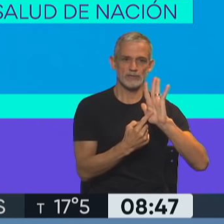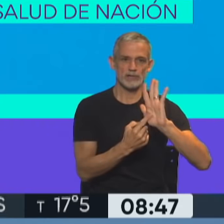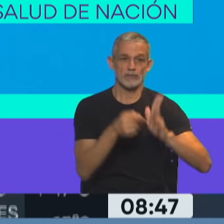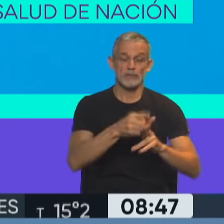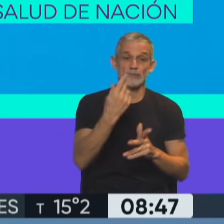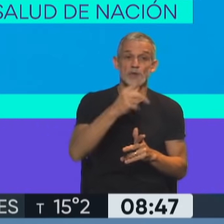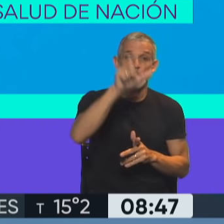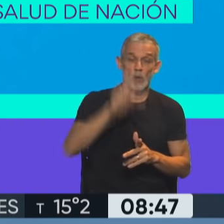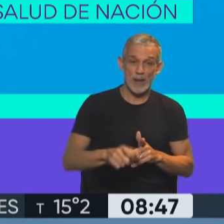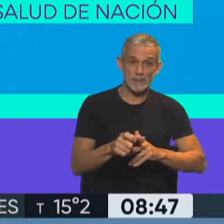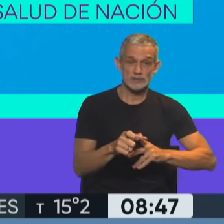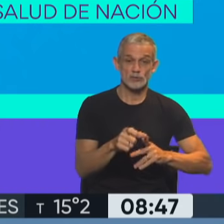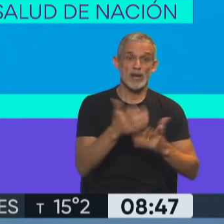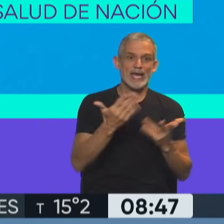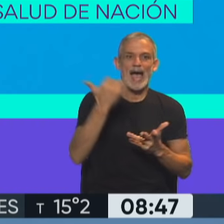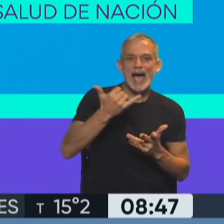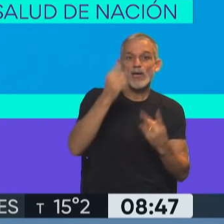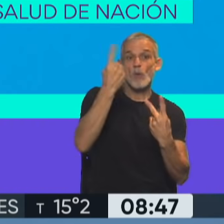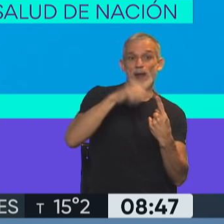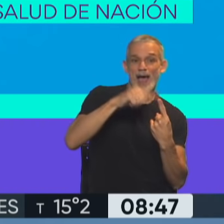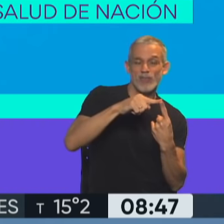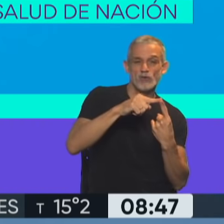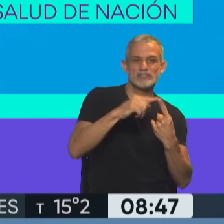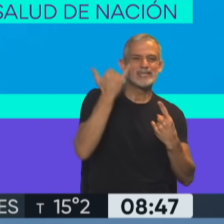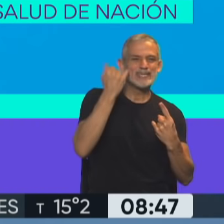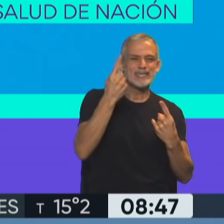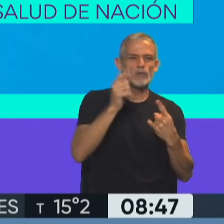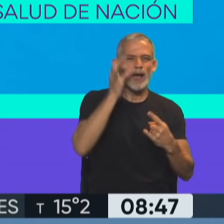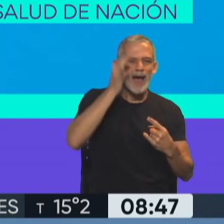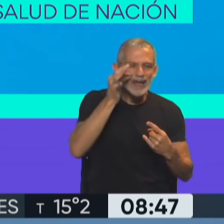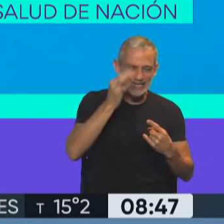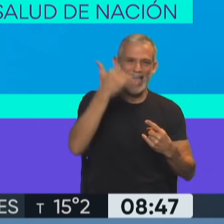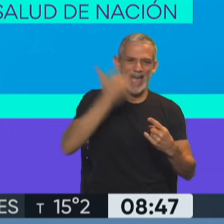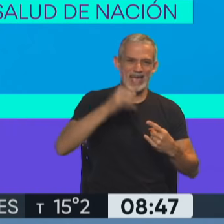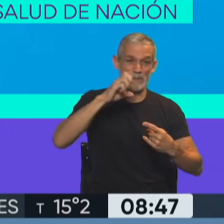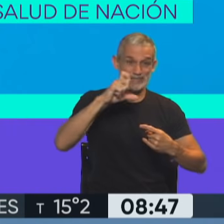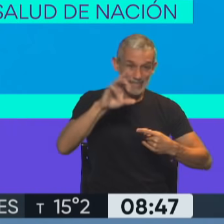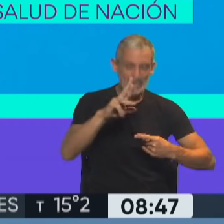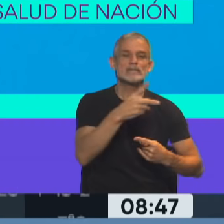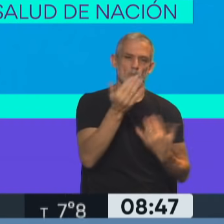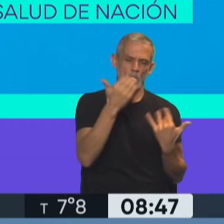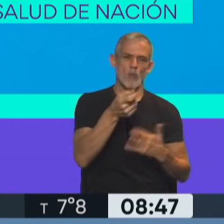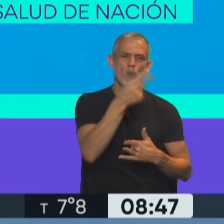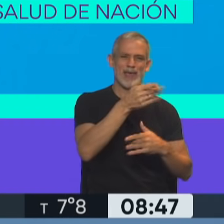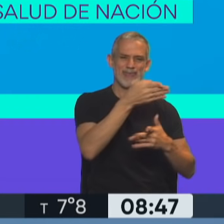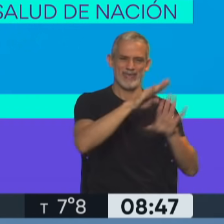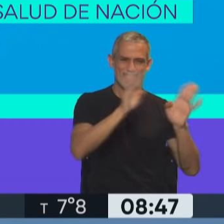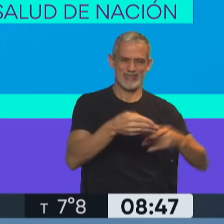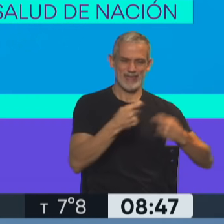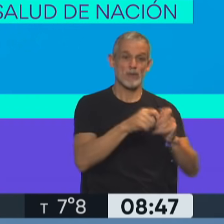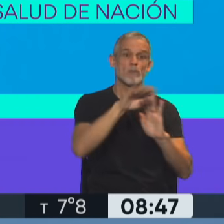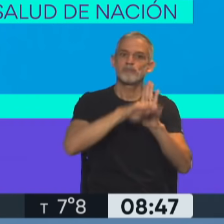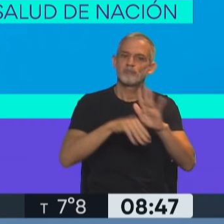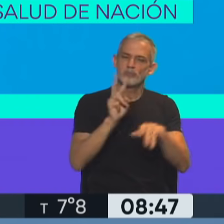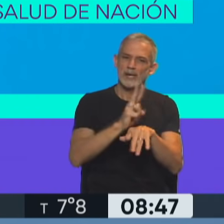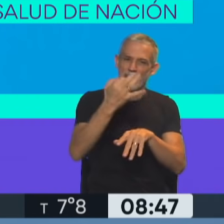una persona que tenga al menos una dosis y un test diagnóstico negativo. Y va a haber un protocolo